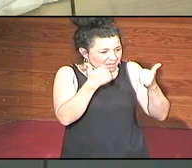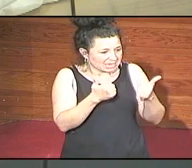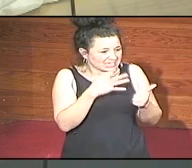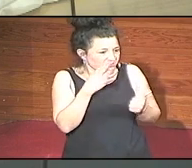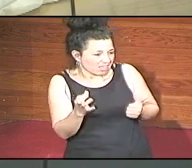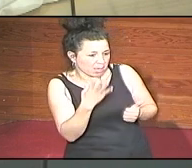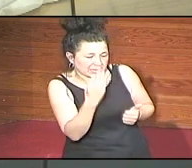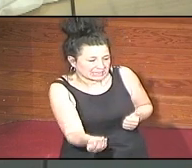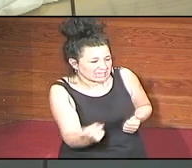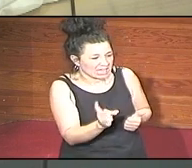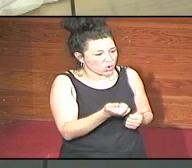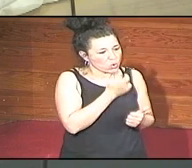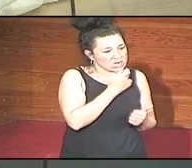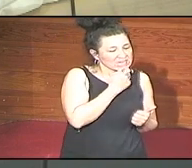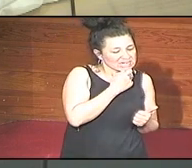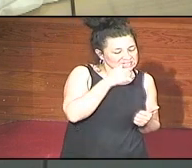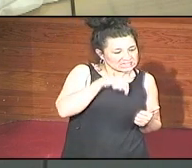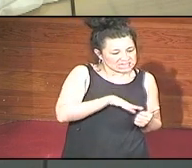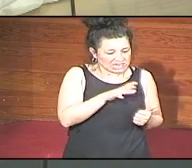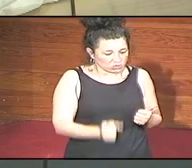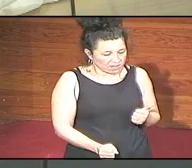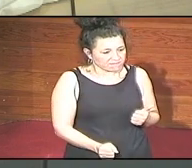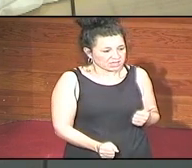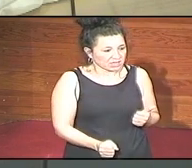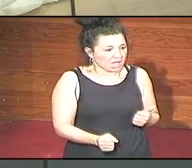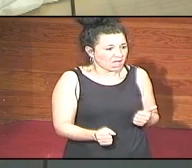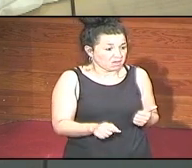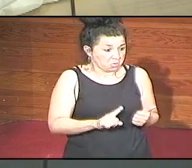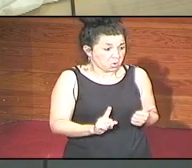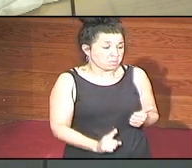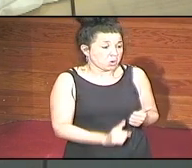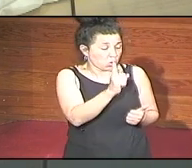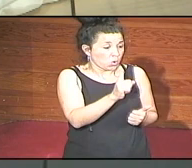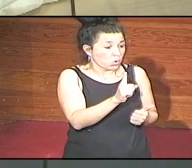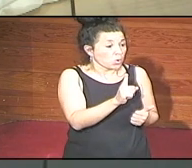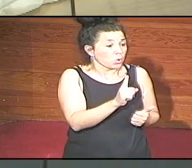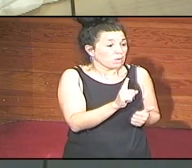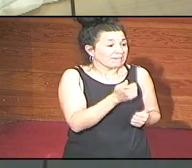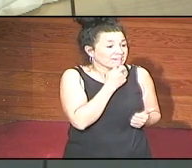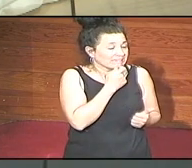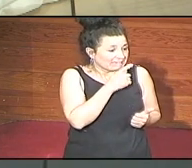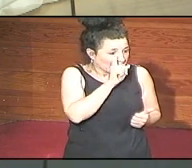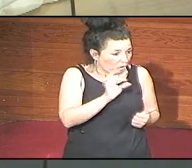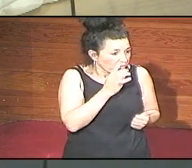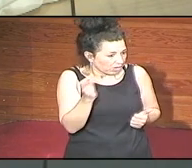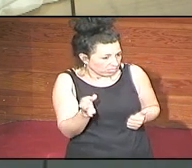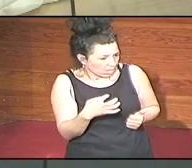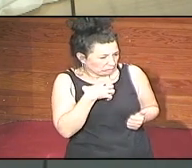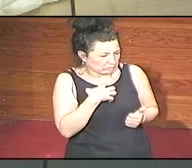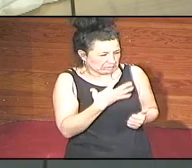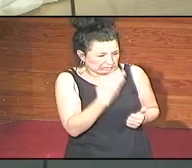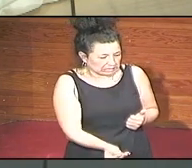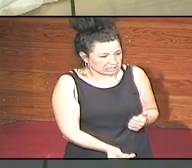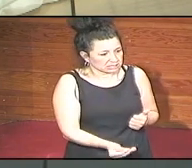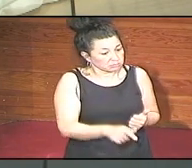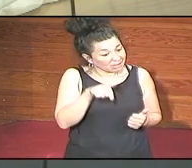sudáfrica me cuesta mucho más que mentir and en un reino unido en francia que en áfrica porque allí la gente está acostumbrada a que